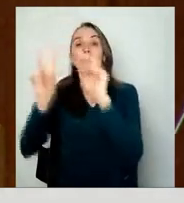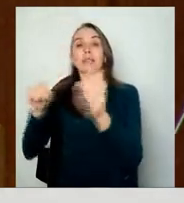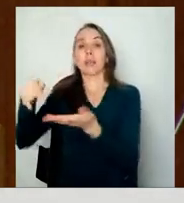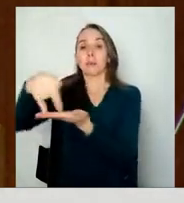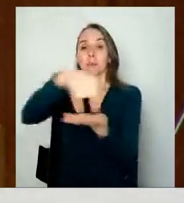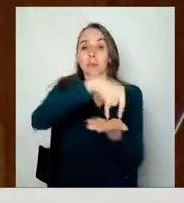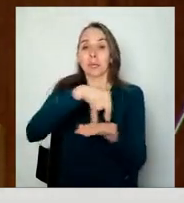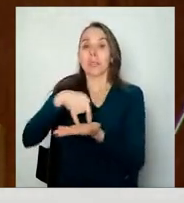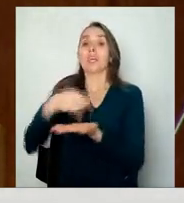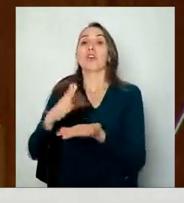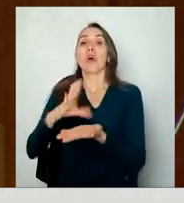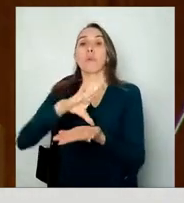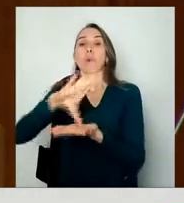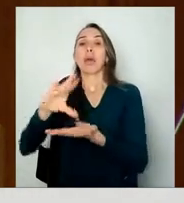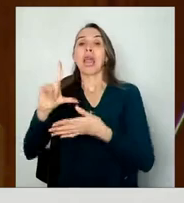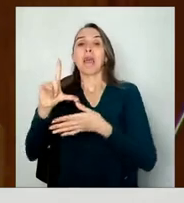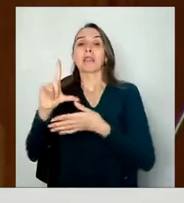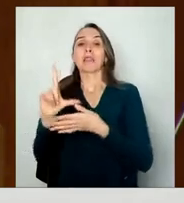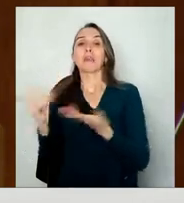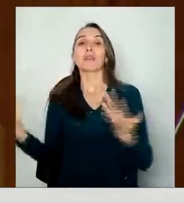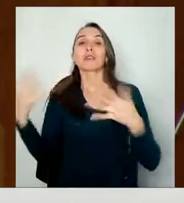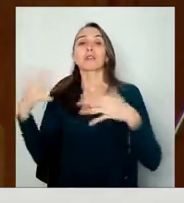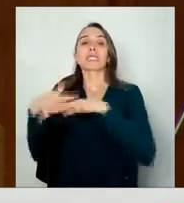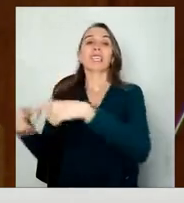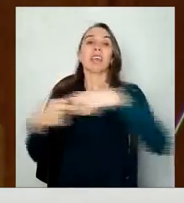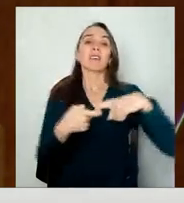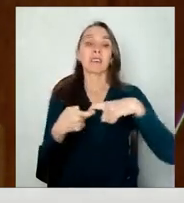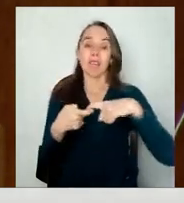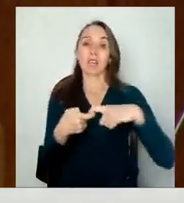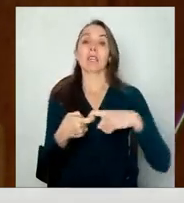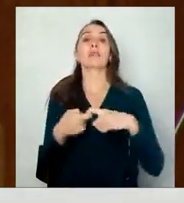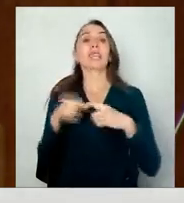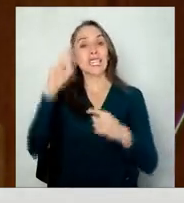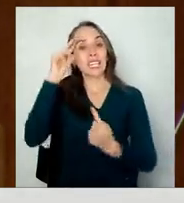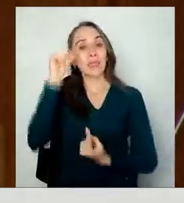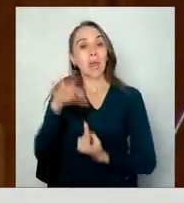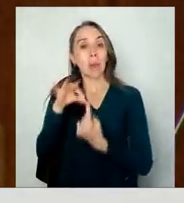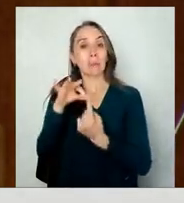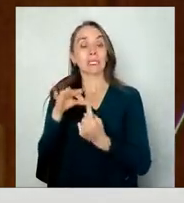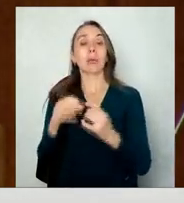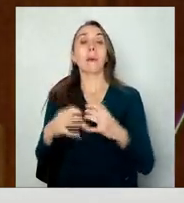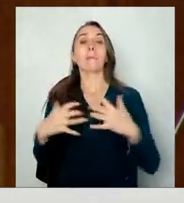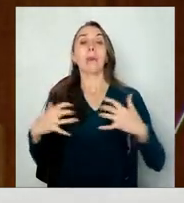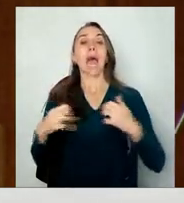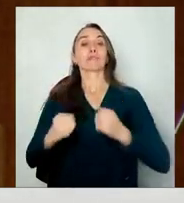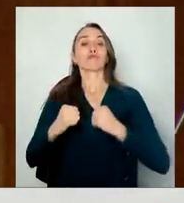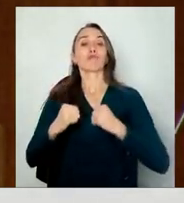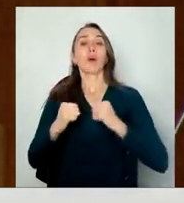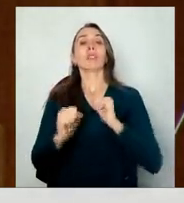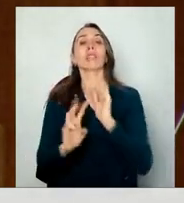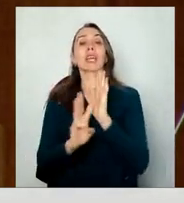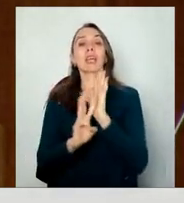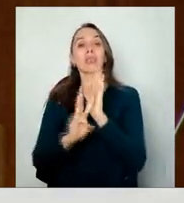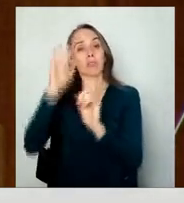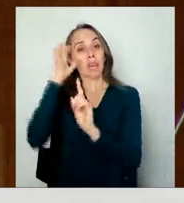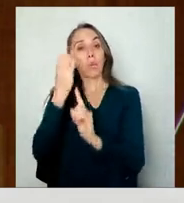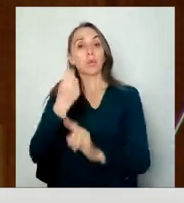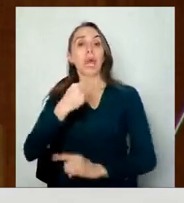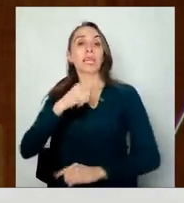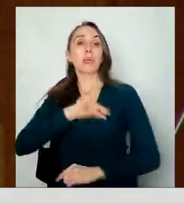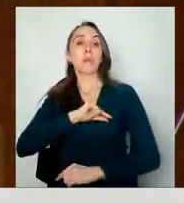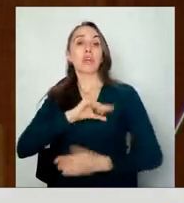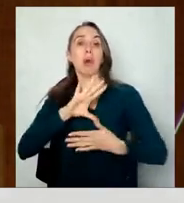la idea de matriz consiste en potenciar la identidad cultural de iberoamérica y de todas las naciones